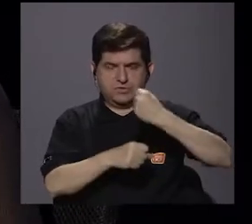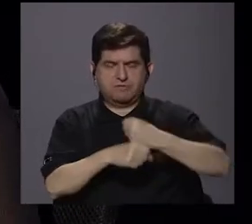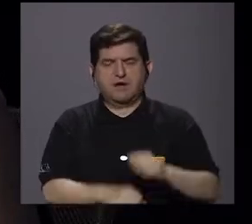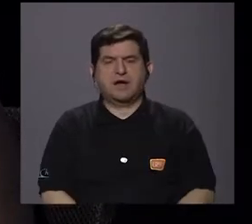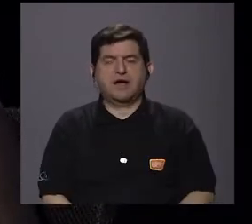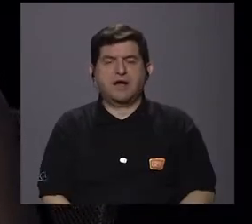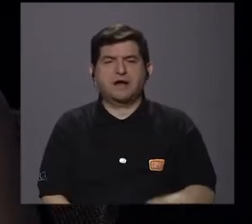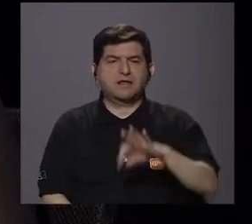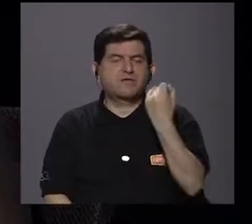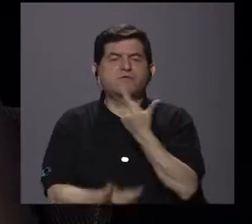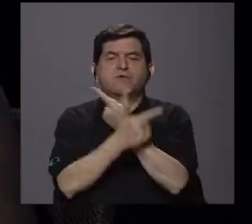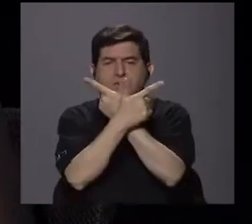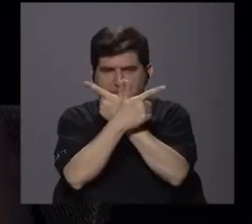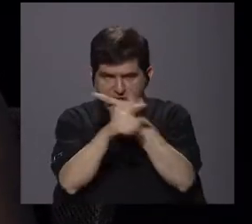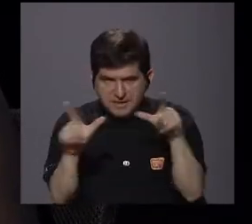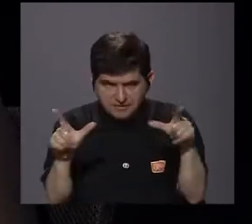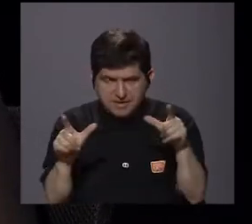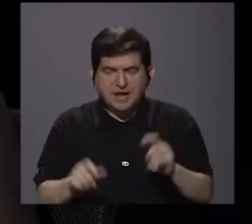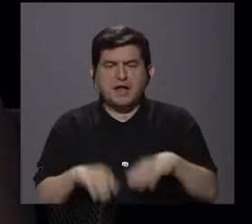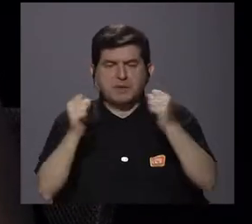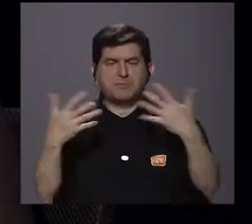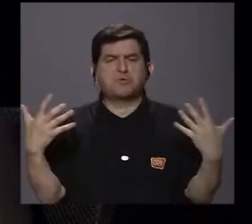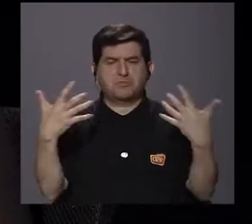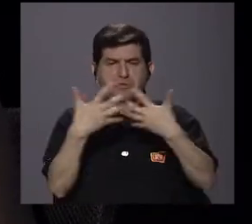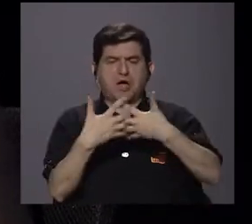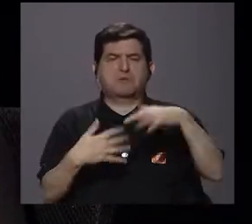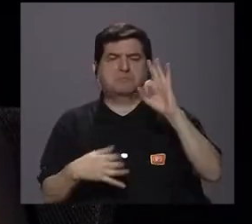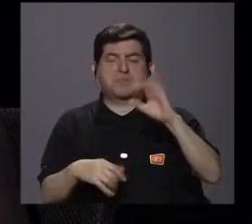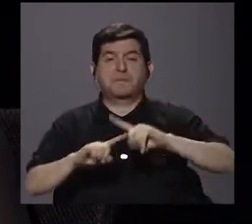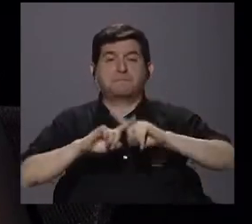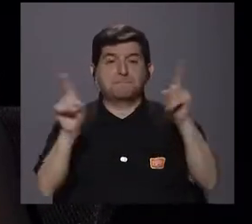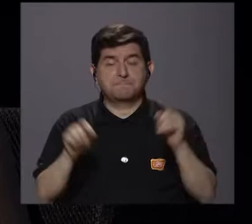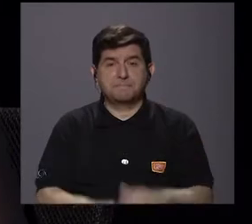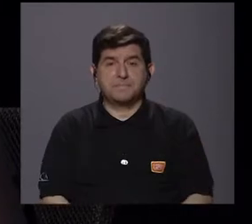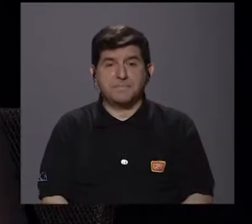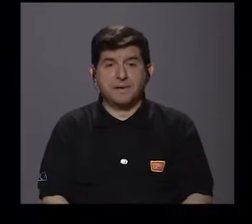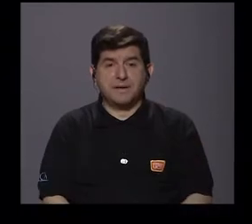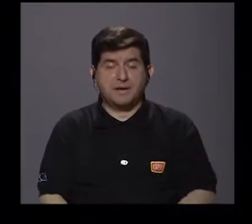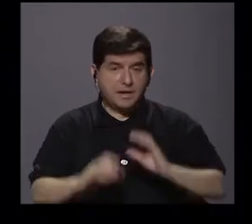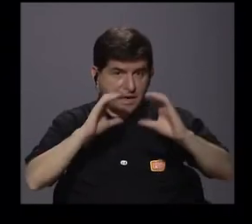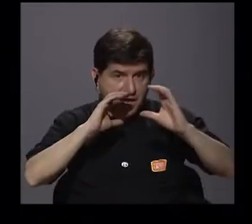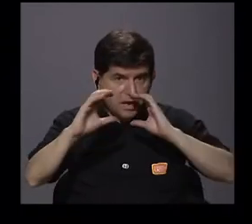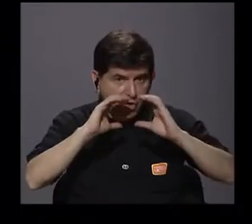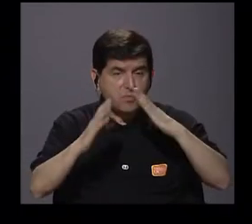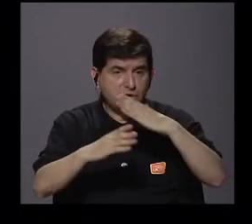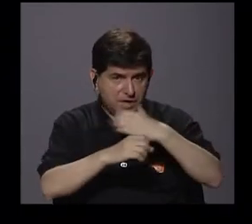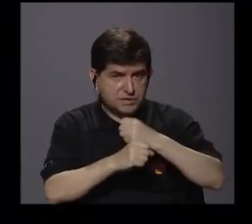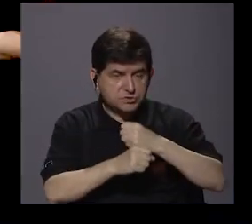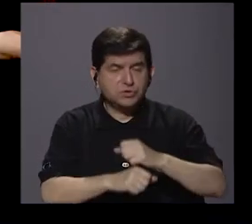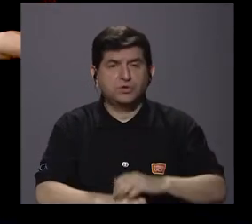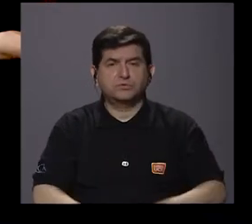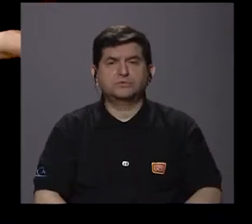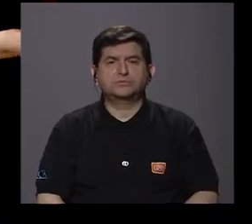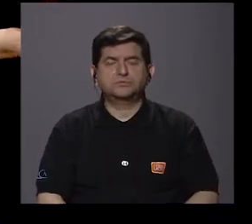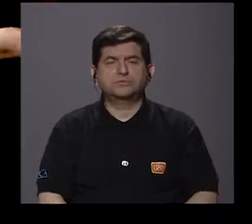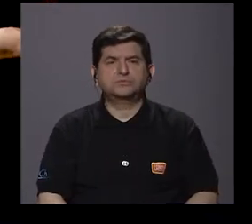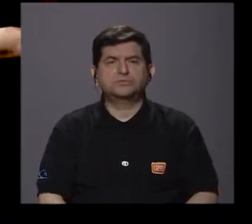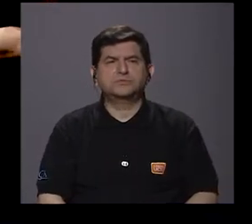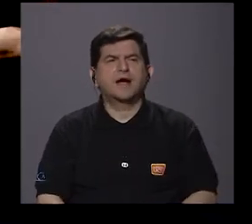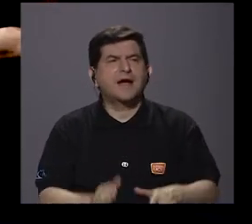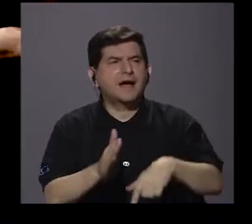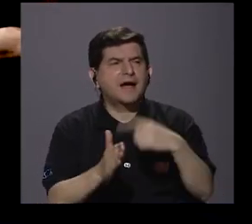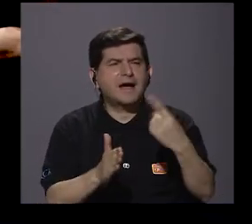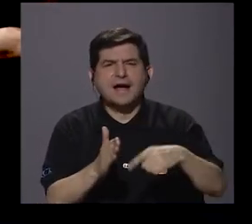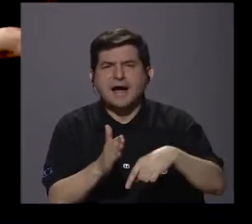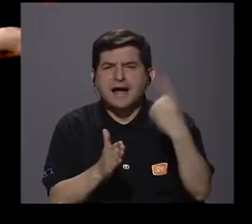llamamos freelance, entonces se podía combinar muy bien, pero es válido lo que ¿Desde la comunicación lo hacía, doña Tatiana? Muchas